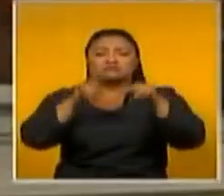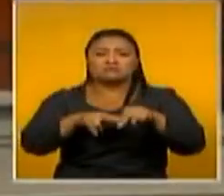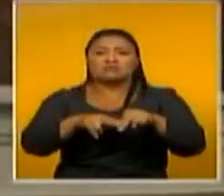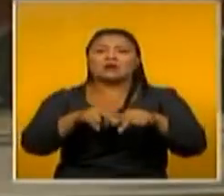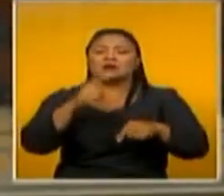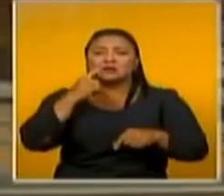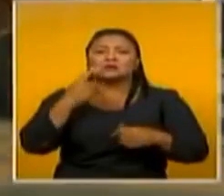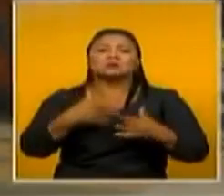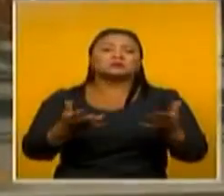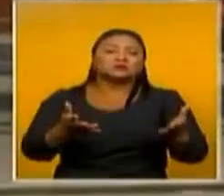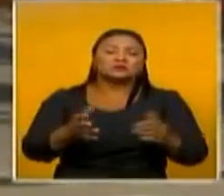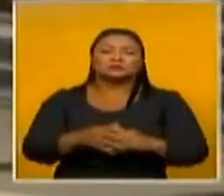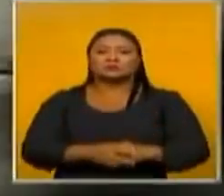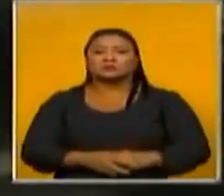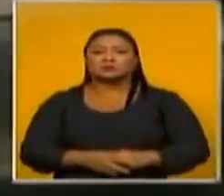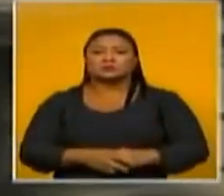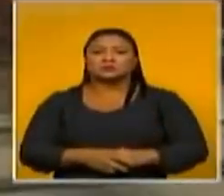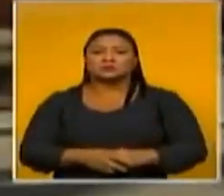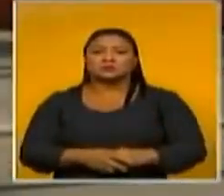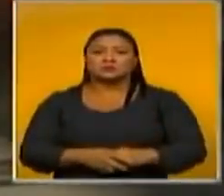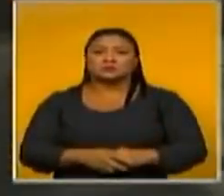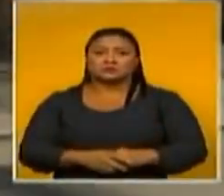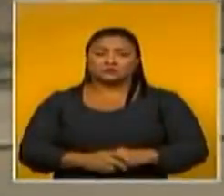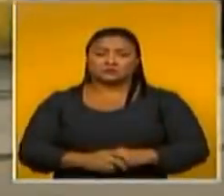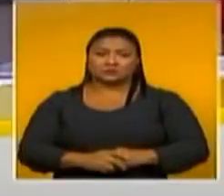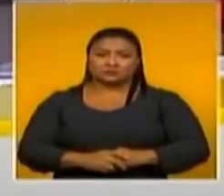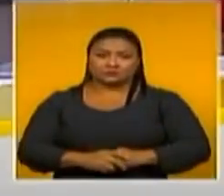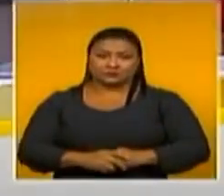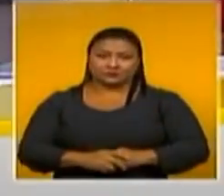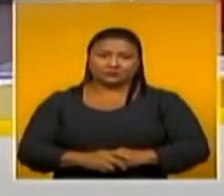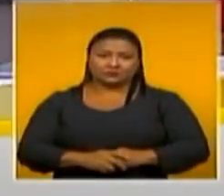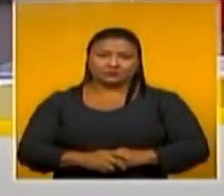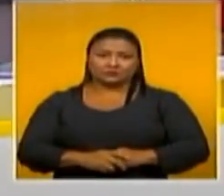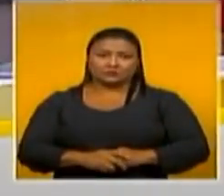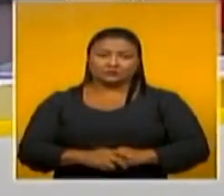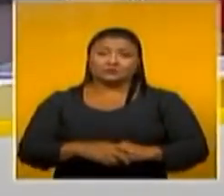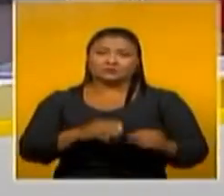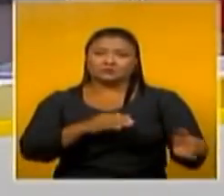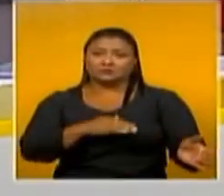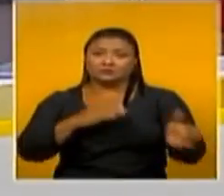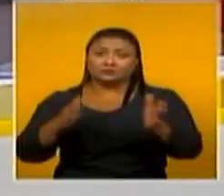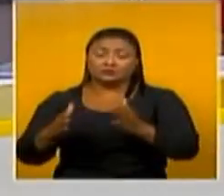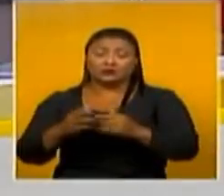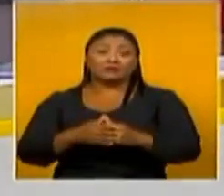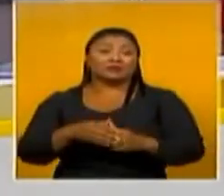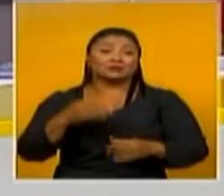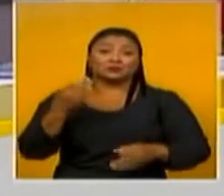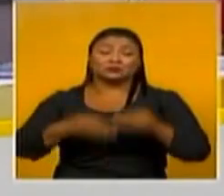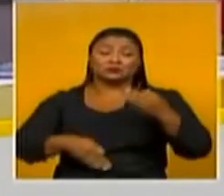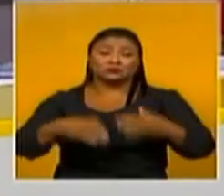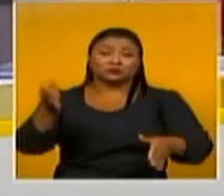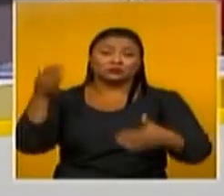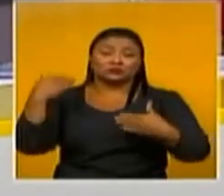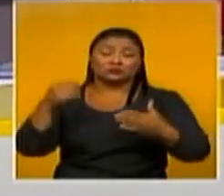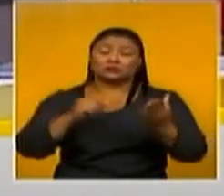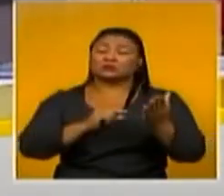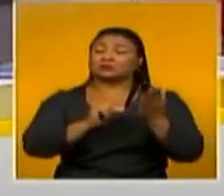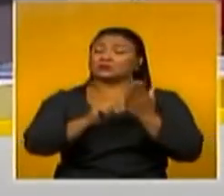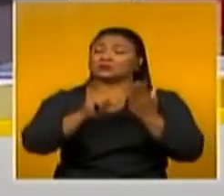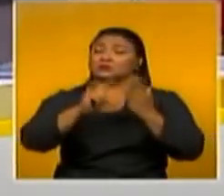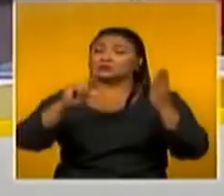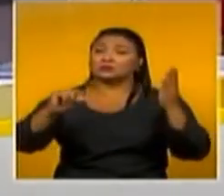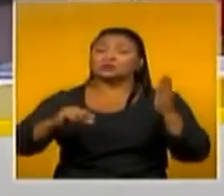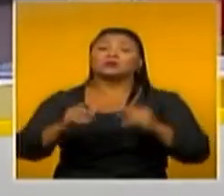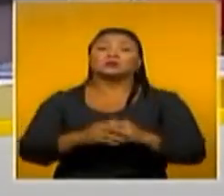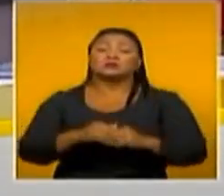de defraudación. Lucía Jaramillo, Noticiero 1. Y ante la amenaza de juicio político, el ministro de Finanzas informó que